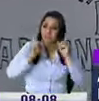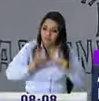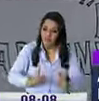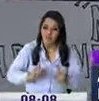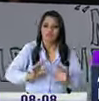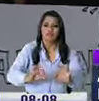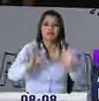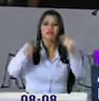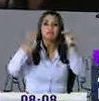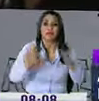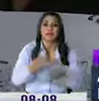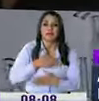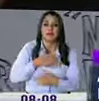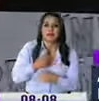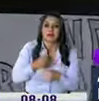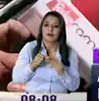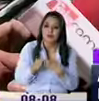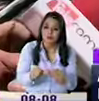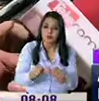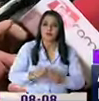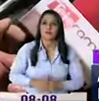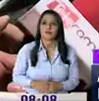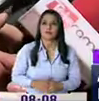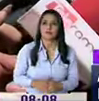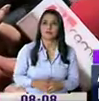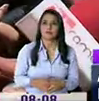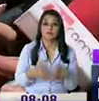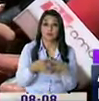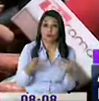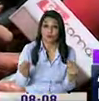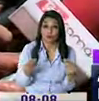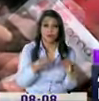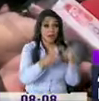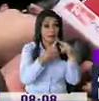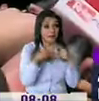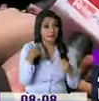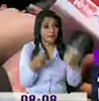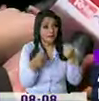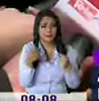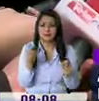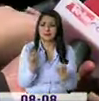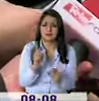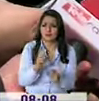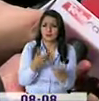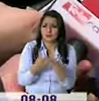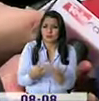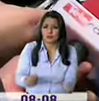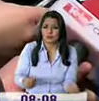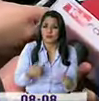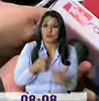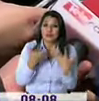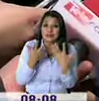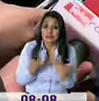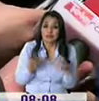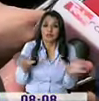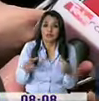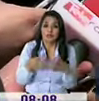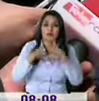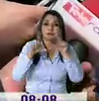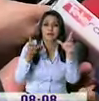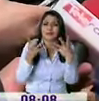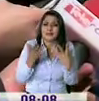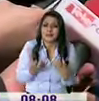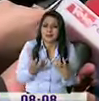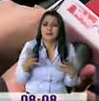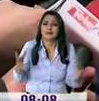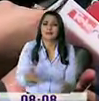de manera formal la estabilidad laboral. No vemos la solución en el arrendamiento. Lo que nosotros queremos como comité de empresa es